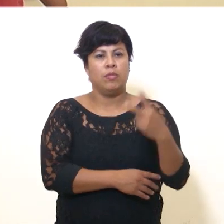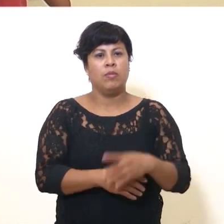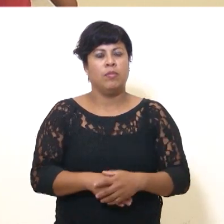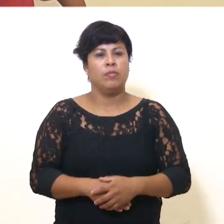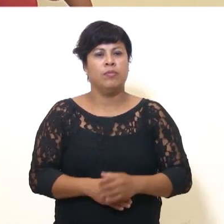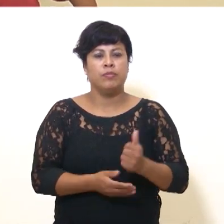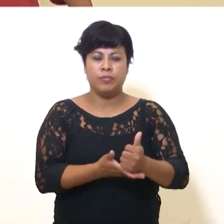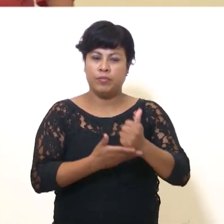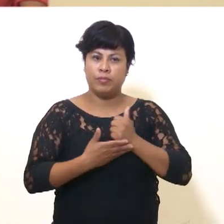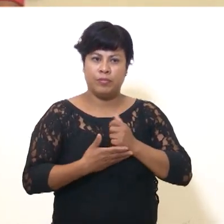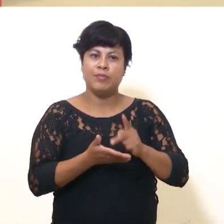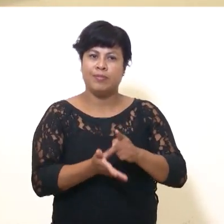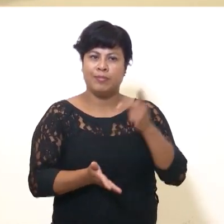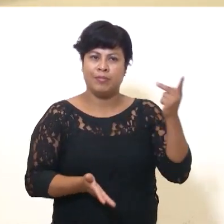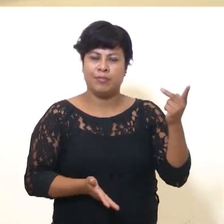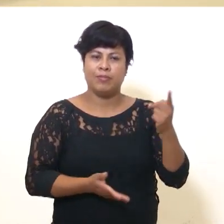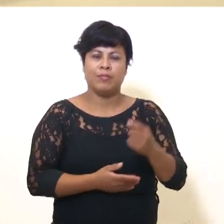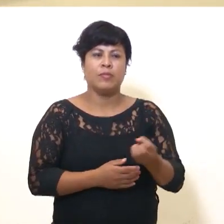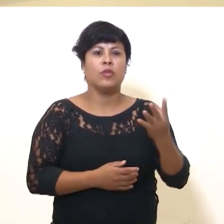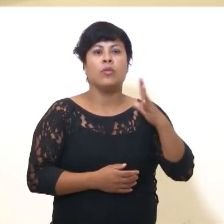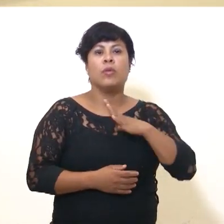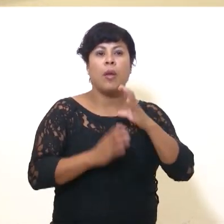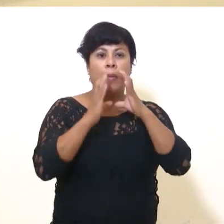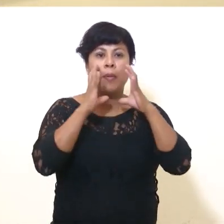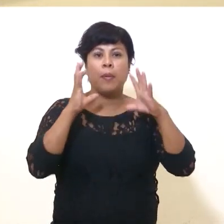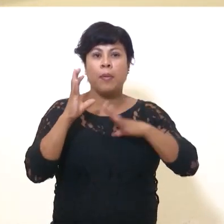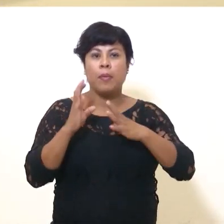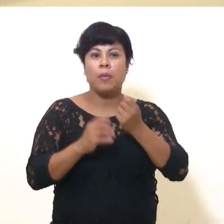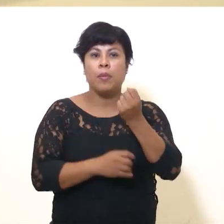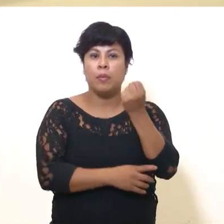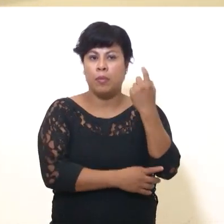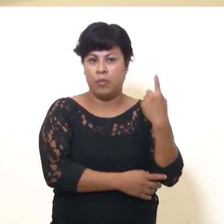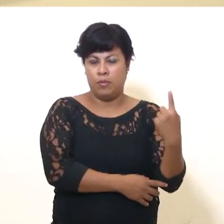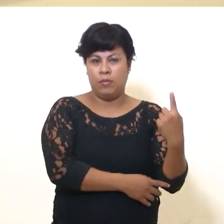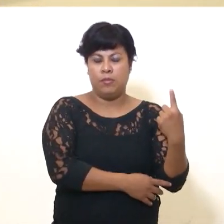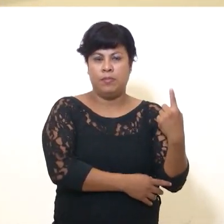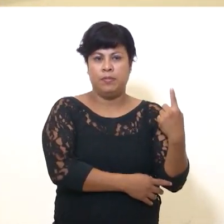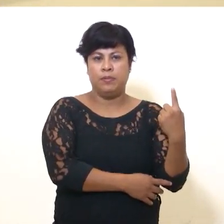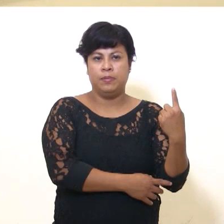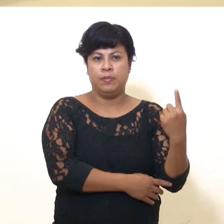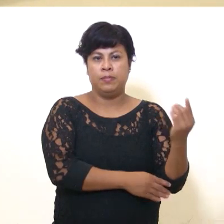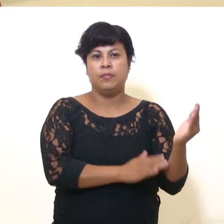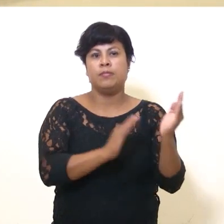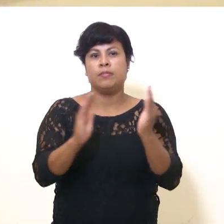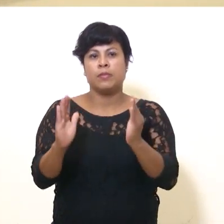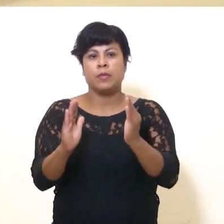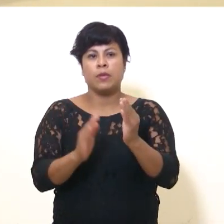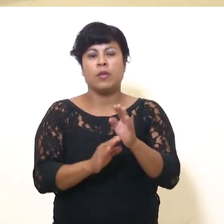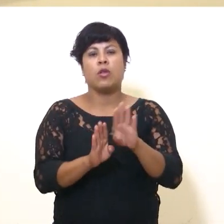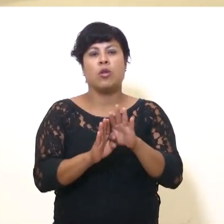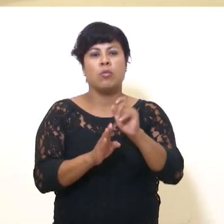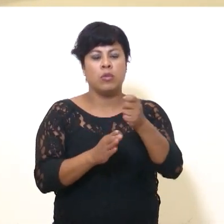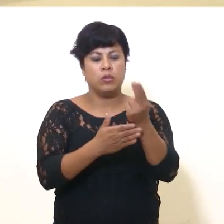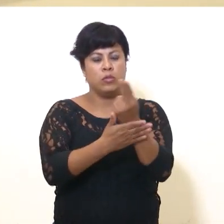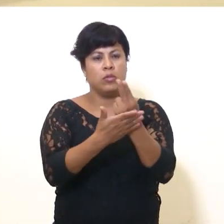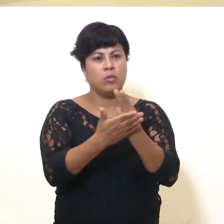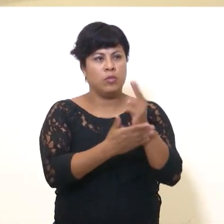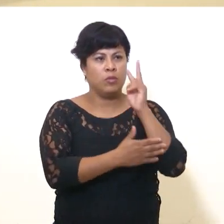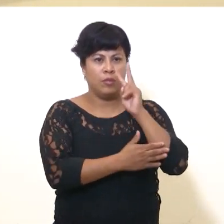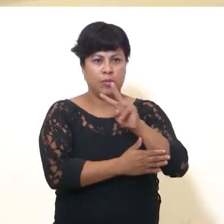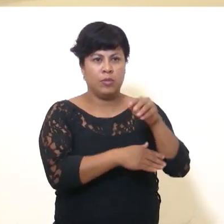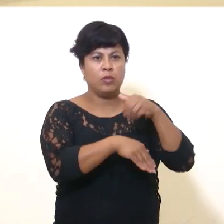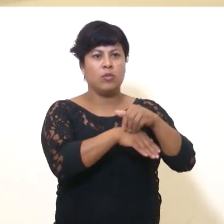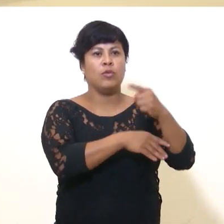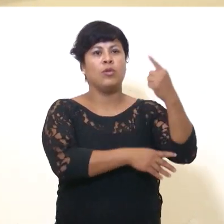2. Ayúdame nuevamente. ¿Cuántos globos hay aquí? 1. ¿Cómo se representa el